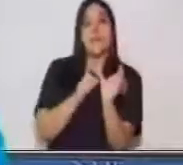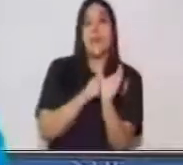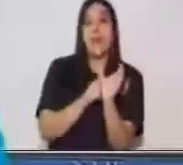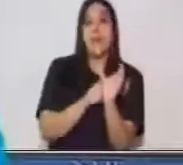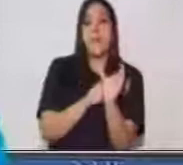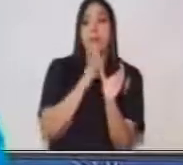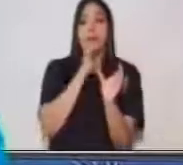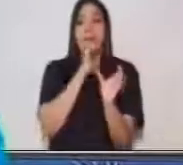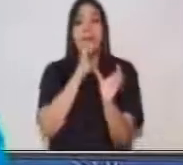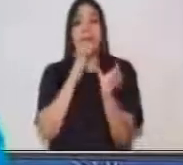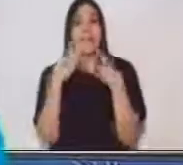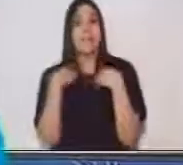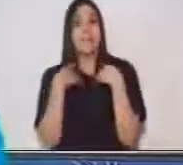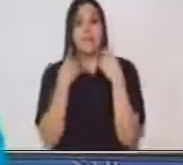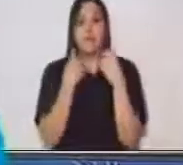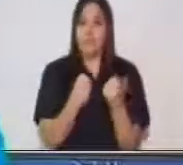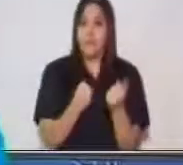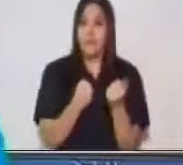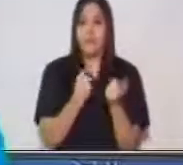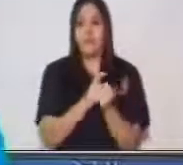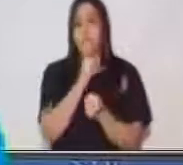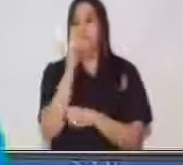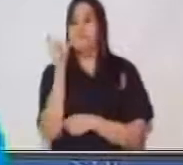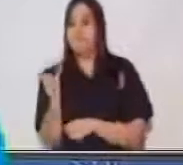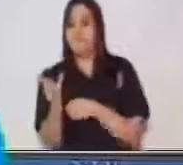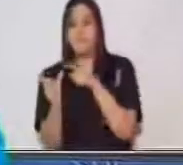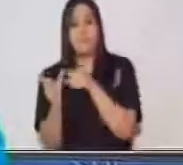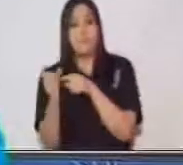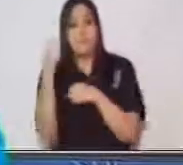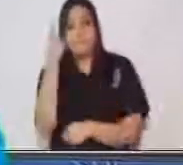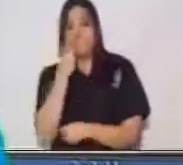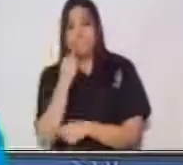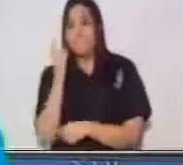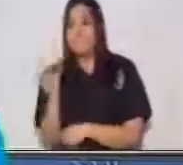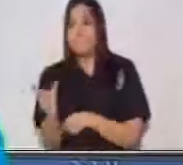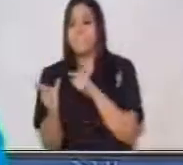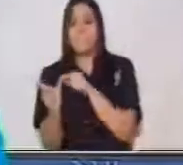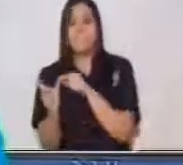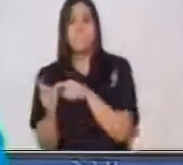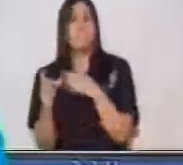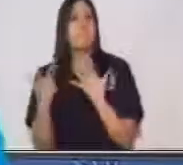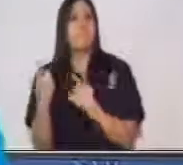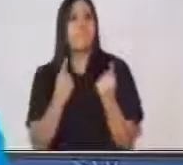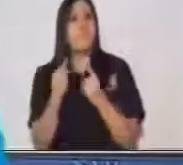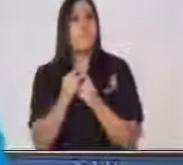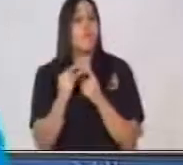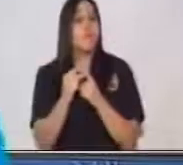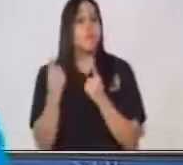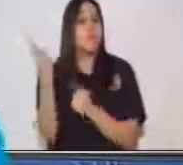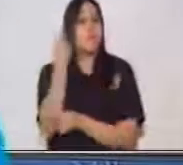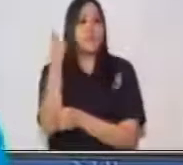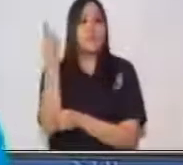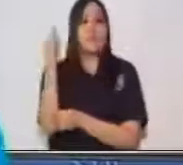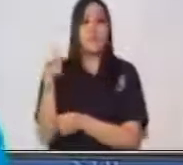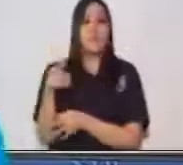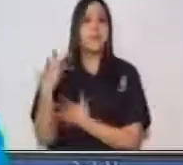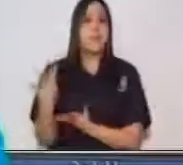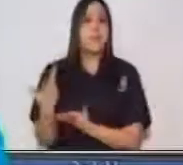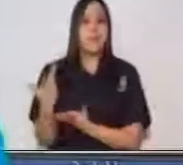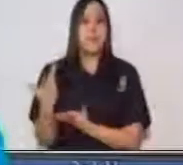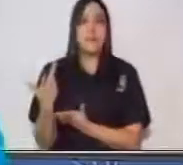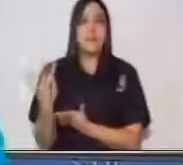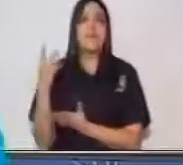del sujeto, en este caso, en esta oración, es la palabra más importante que le da sentido a nuestra oración, es